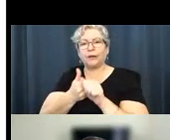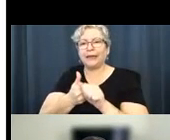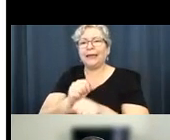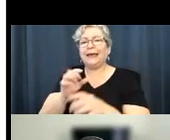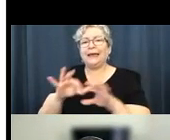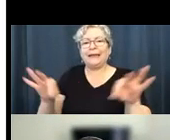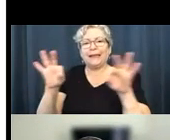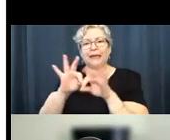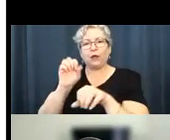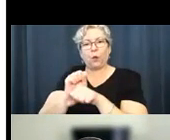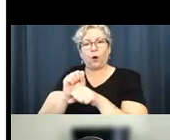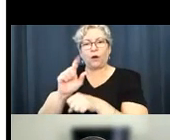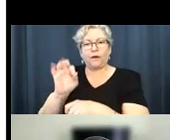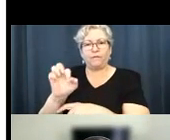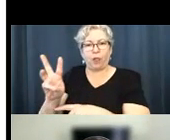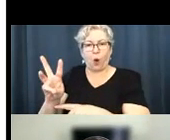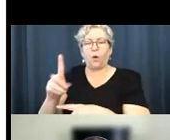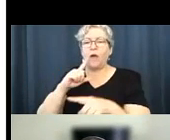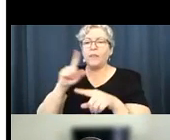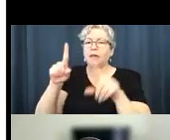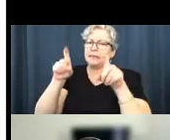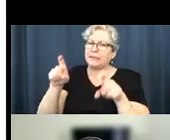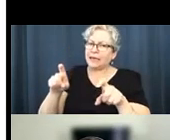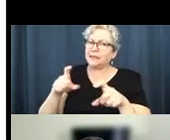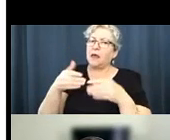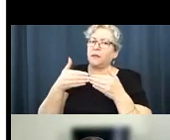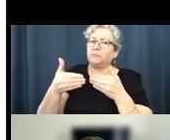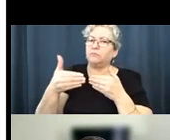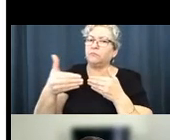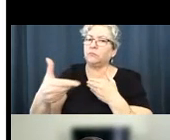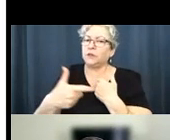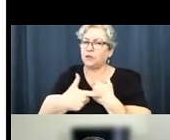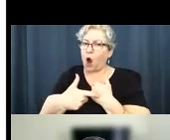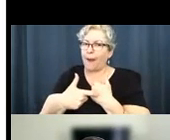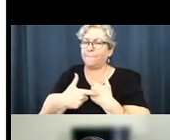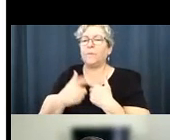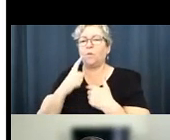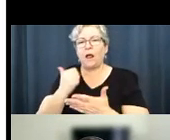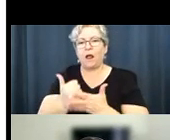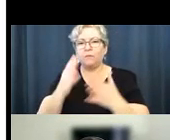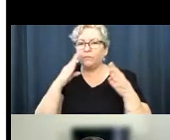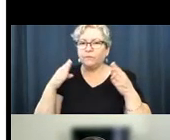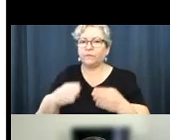Eso puede ayudarlo a rastrear los workflows